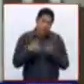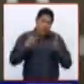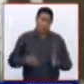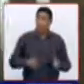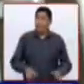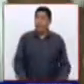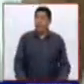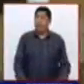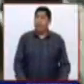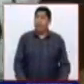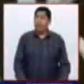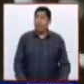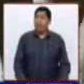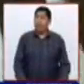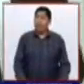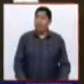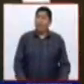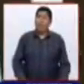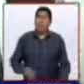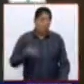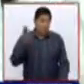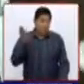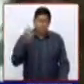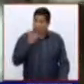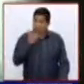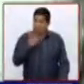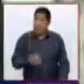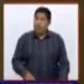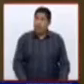favor. Pasen por aquí.